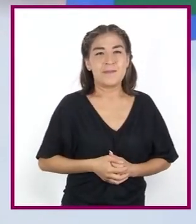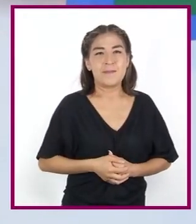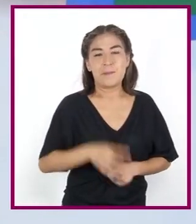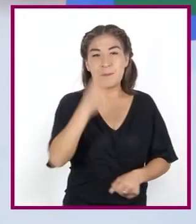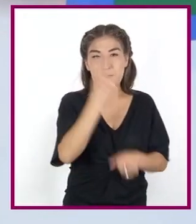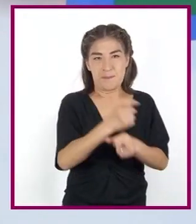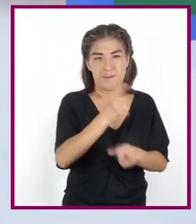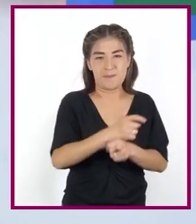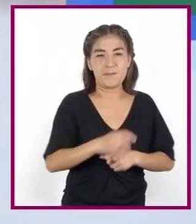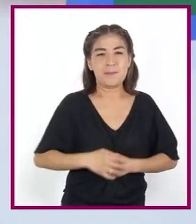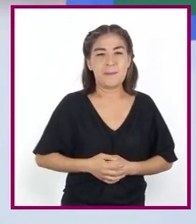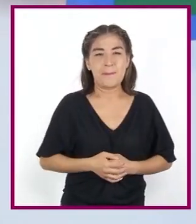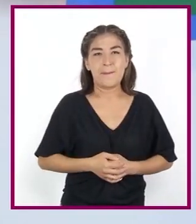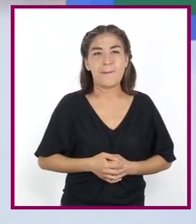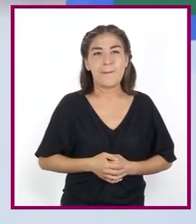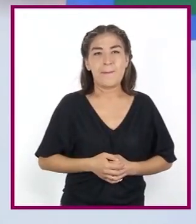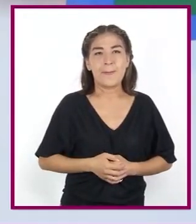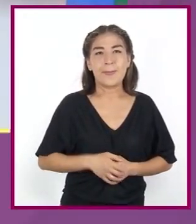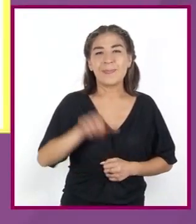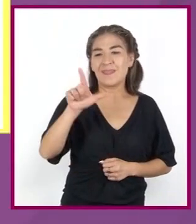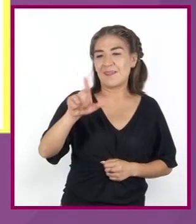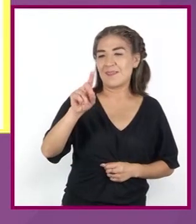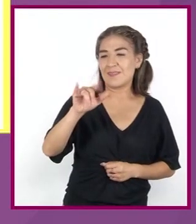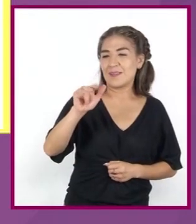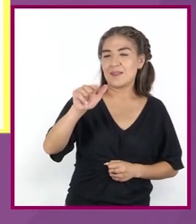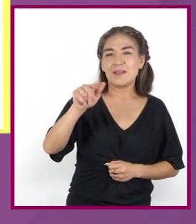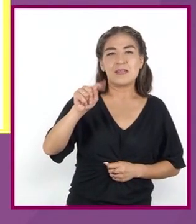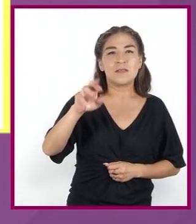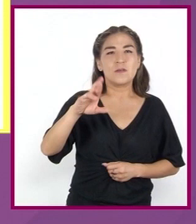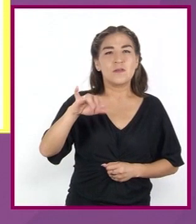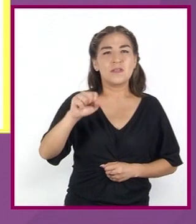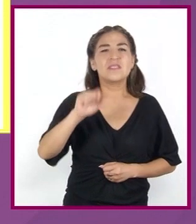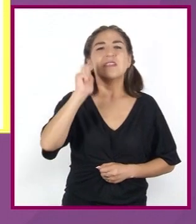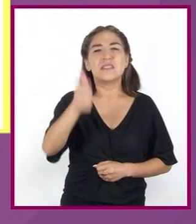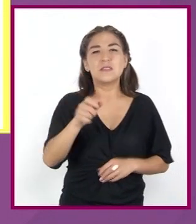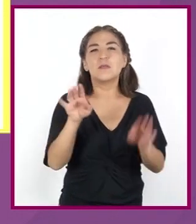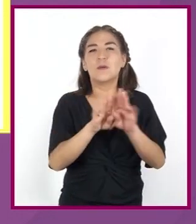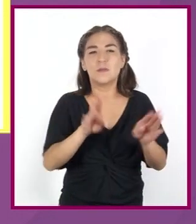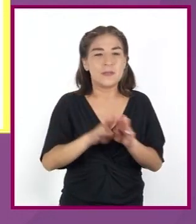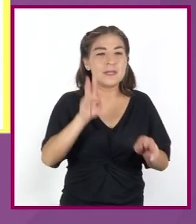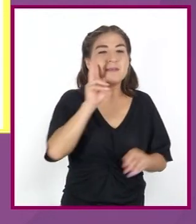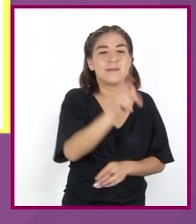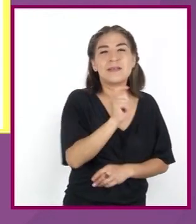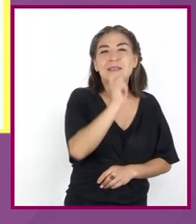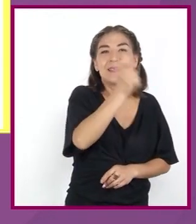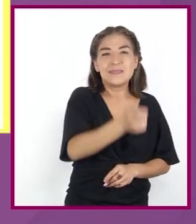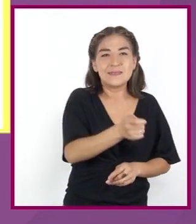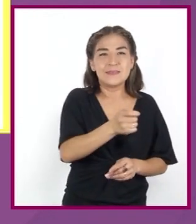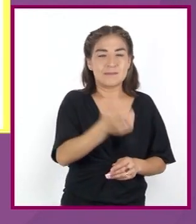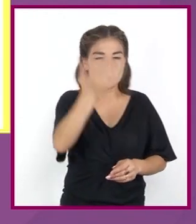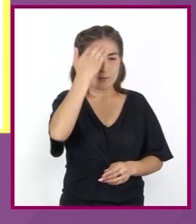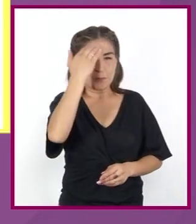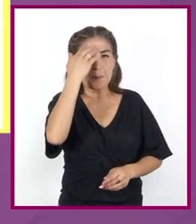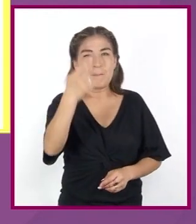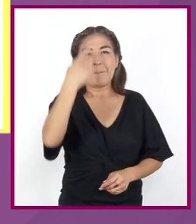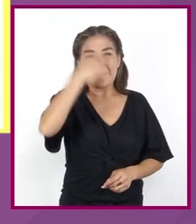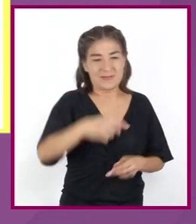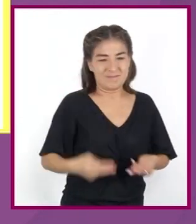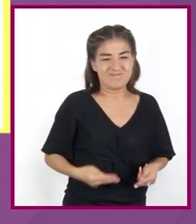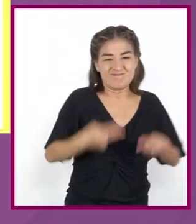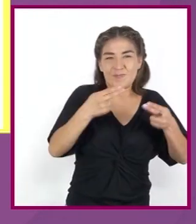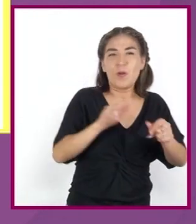primer lugar, las excepciones dilatorias. Son las que impiden entrar momentáneamente al conocimiento del